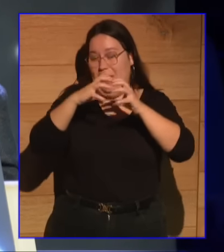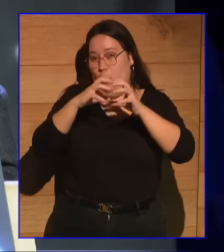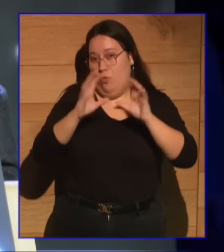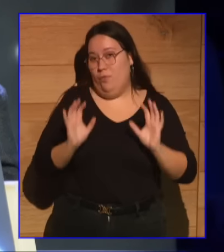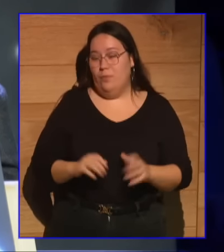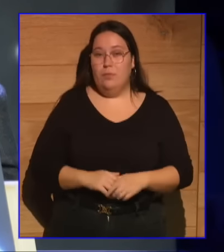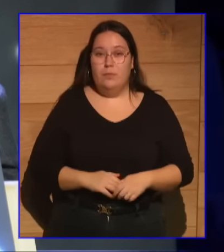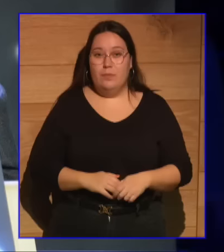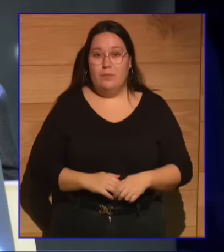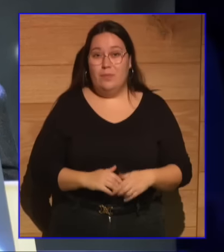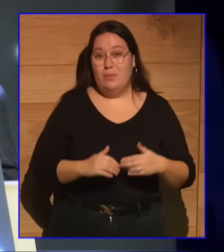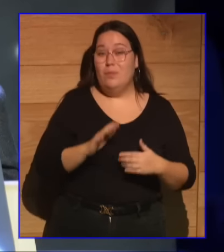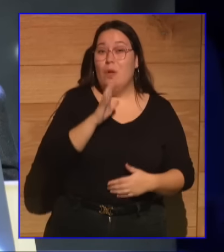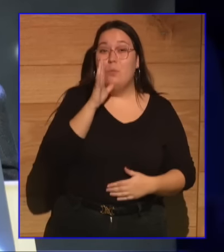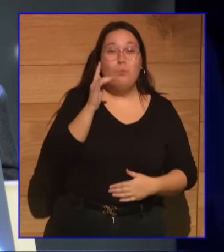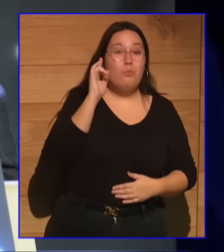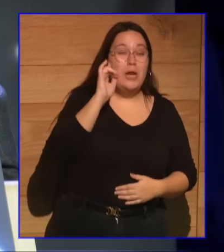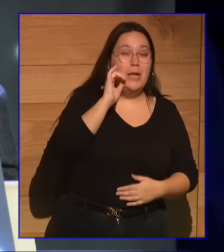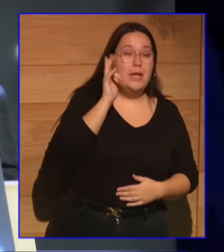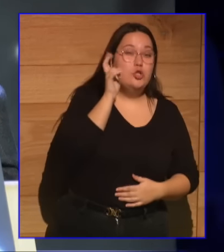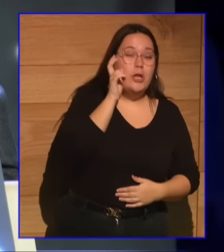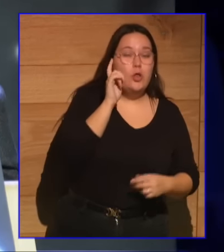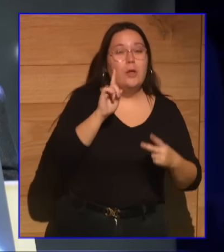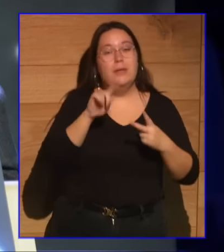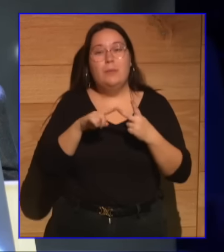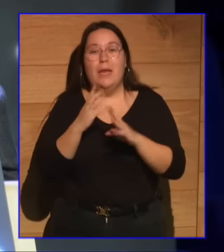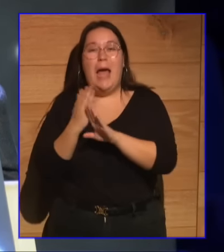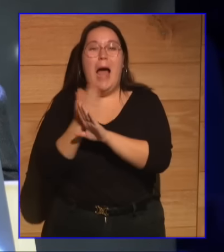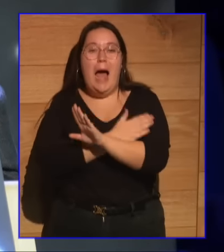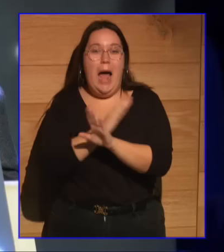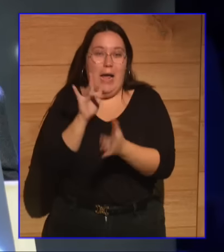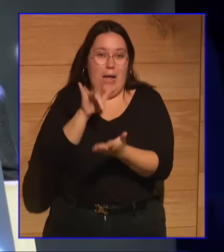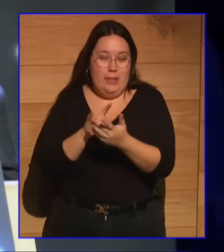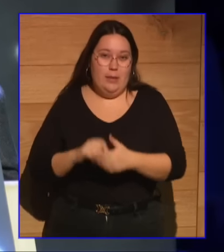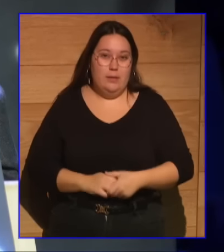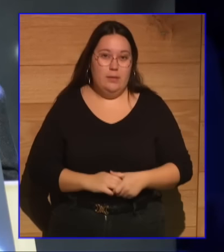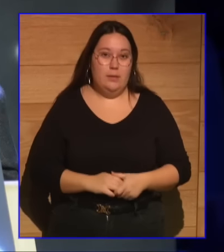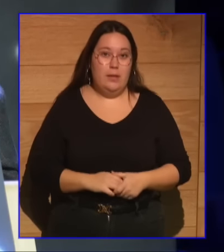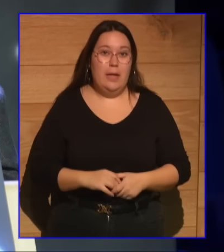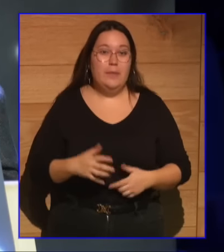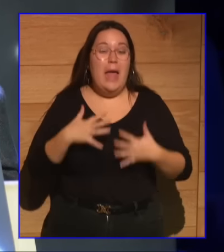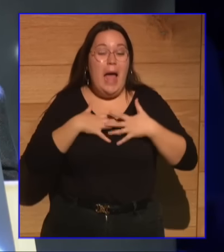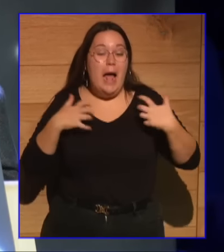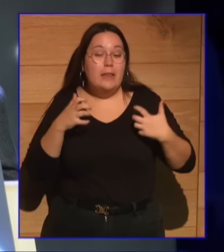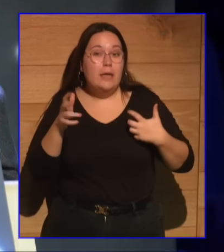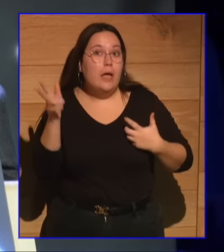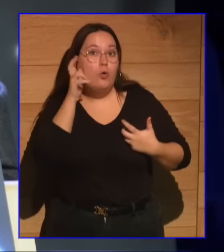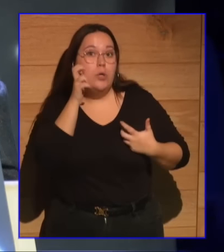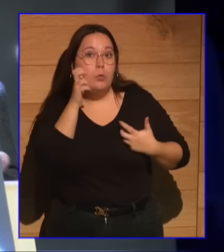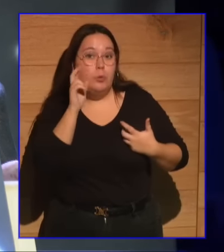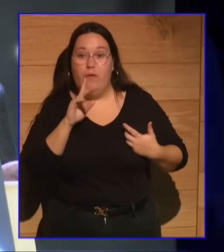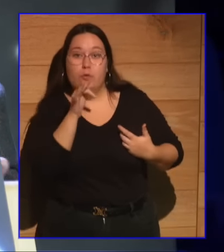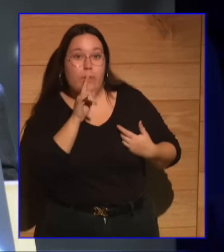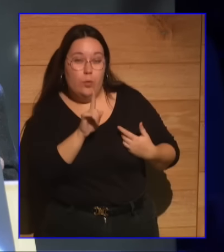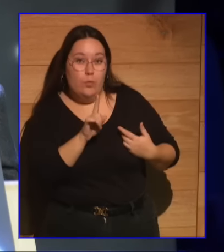cabeza, con el sonido y con el sentido de la anticipación. Escuchamos al T-Rex mucho antes de verlo y